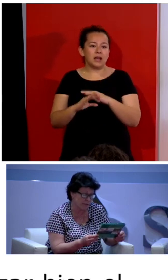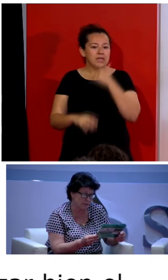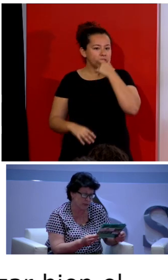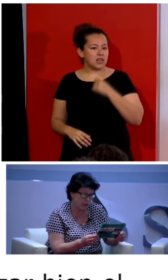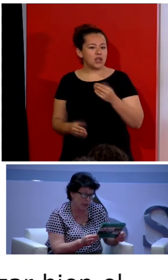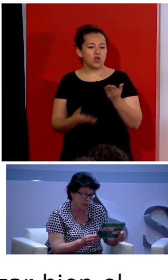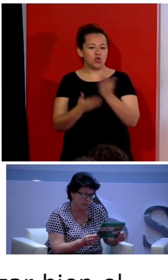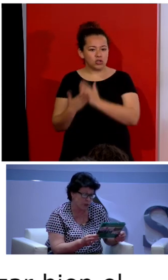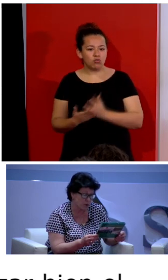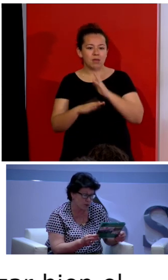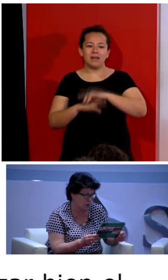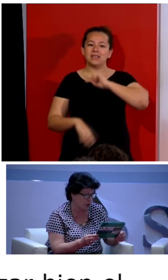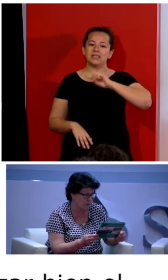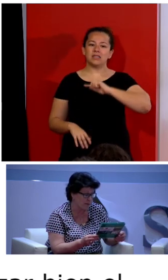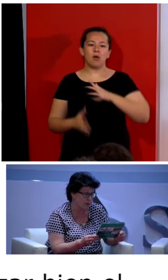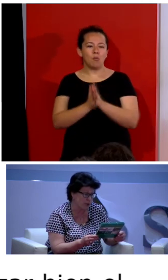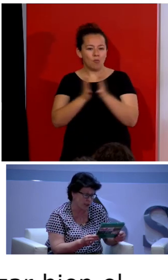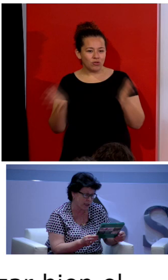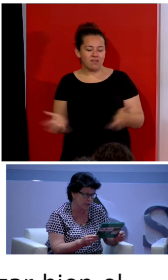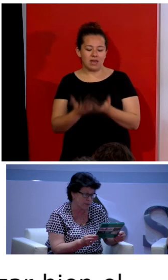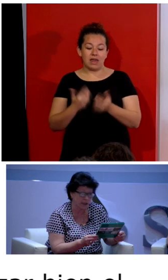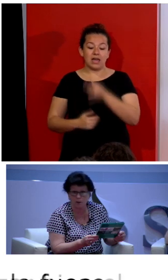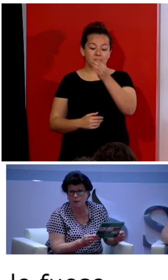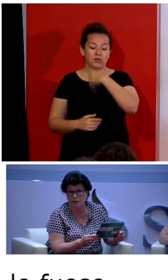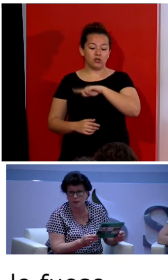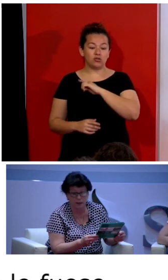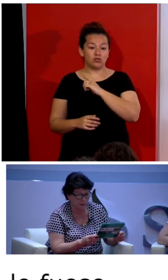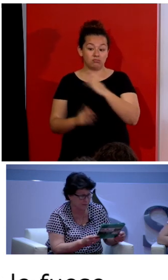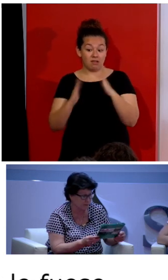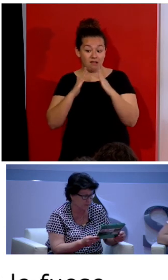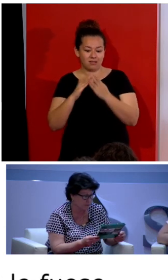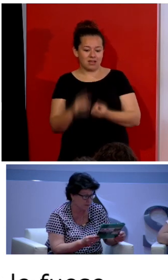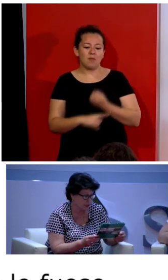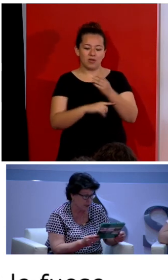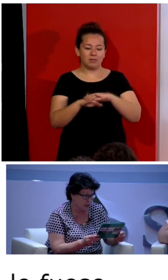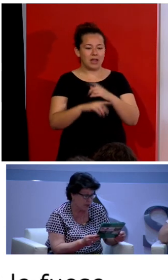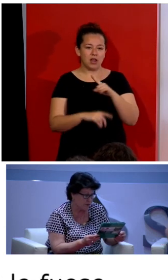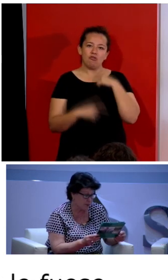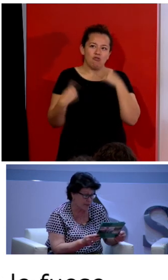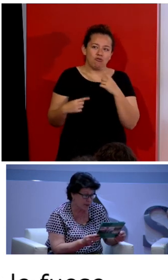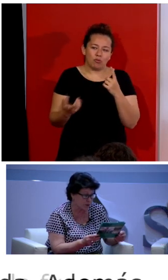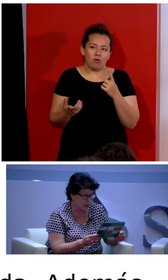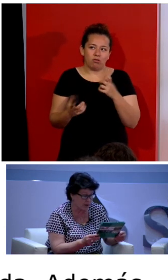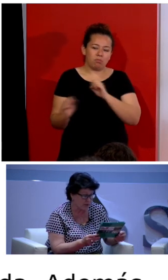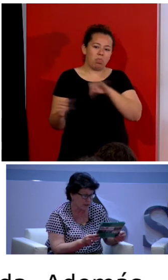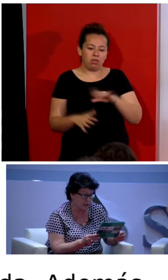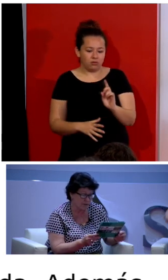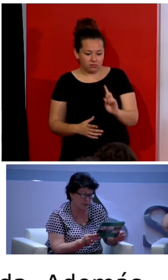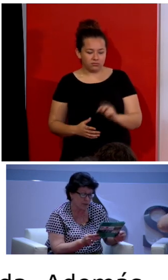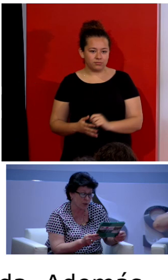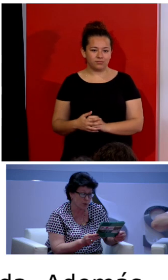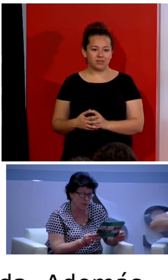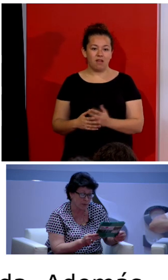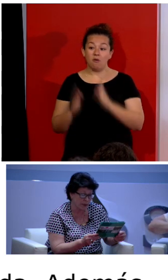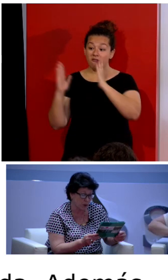motivada. Además, nosotros le animábamos desde casa para que no se rindiera. Fue pasando todas las fases y